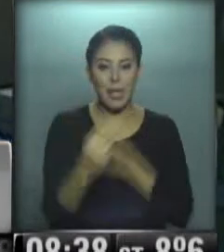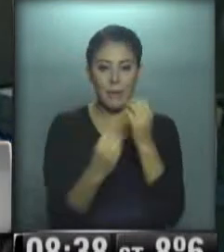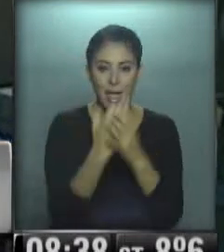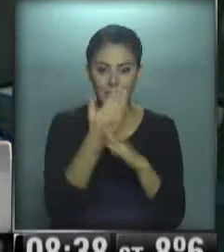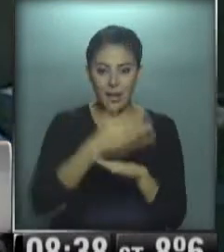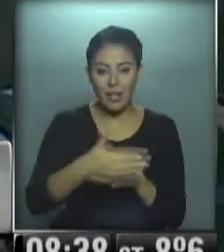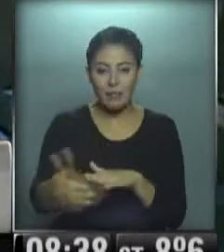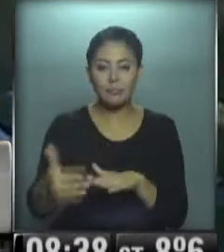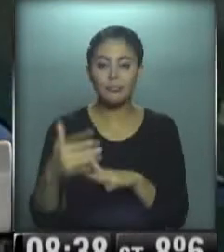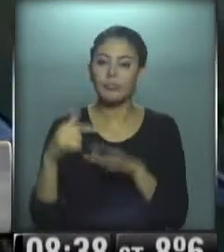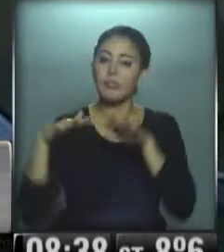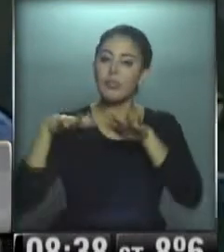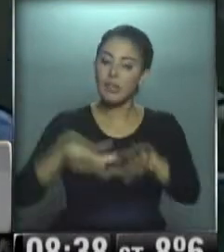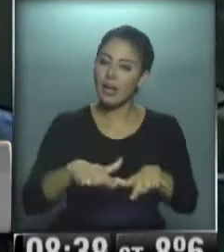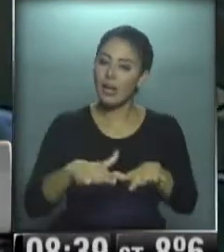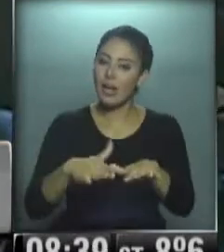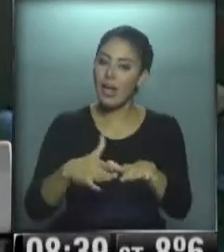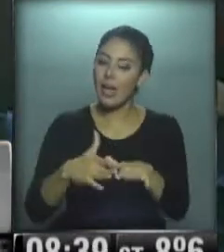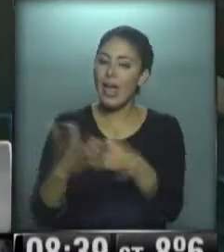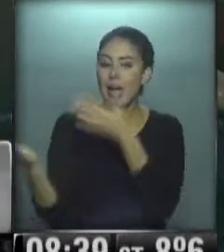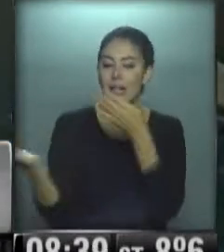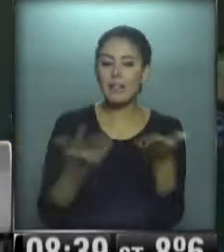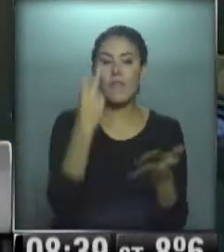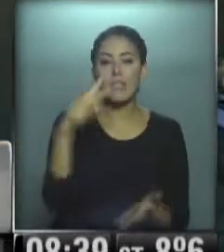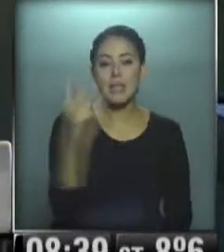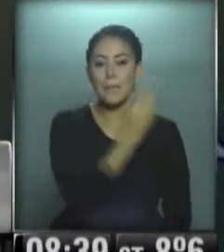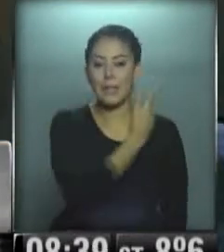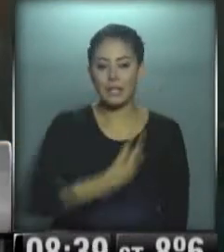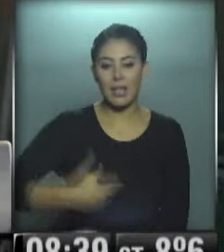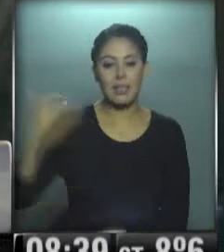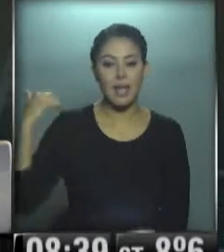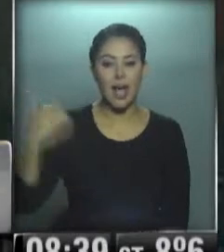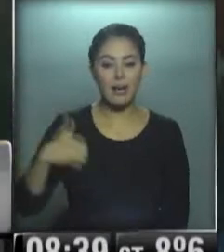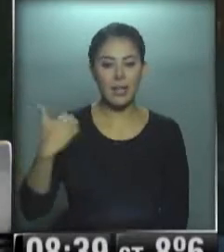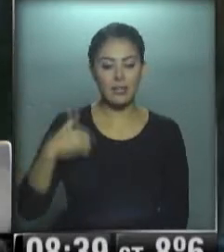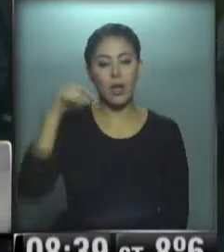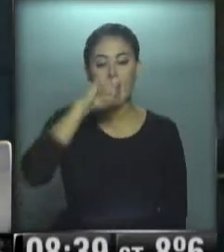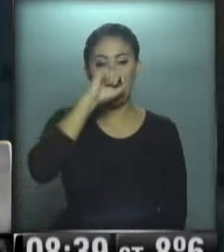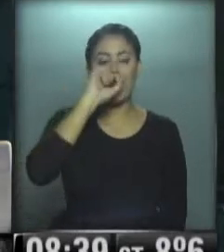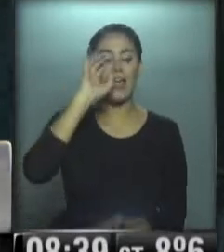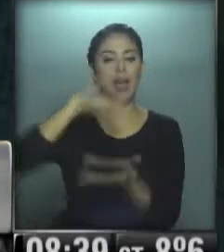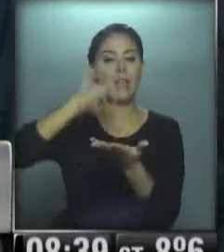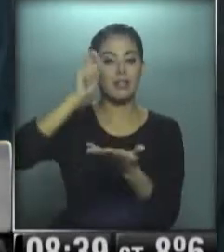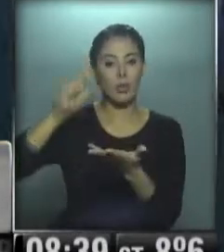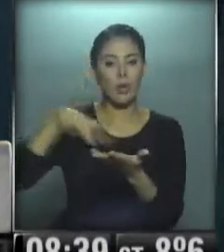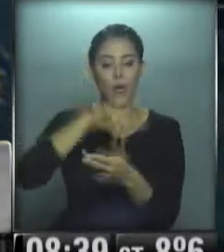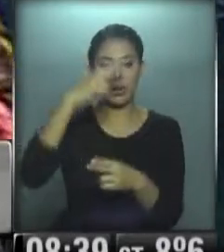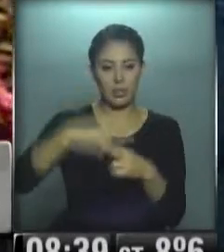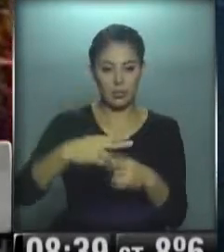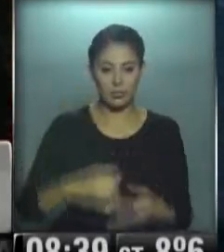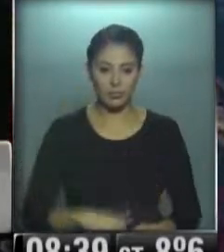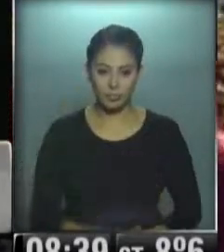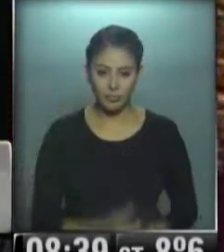adelante para recibir entonces la entrada del vicepresidente de la república quien los tribunales federales de comodoro py amado boudou